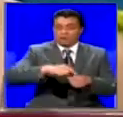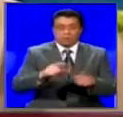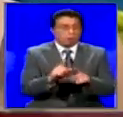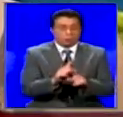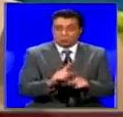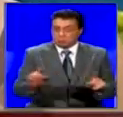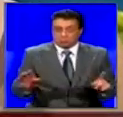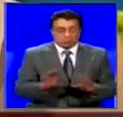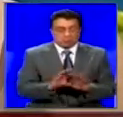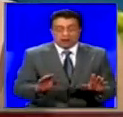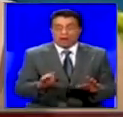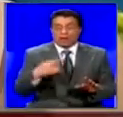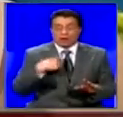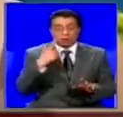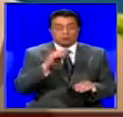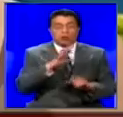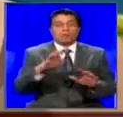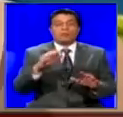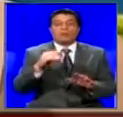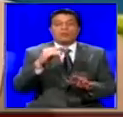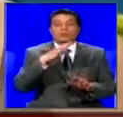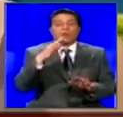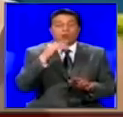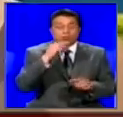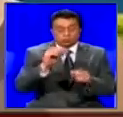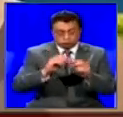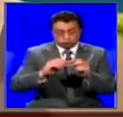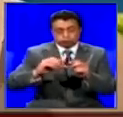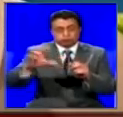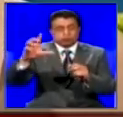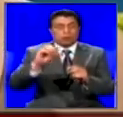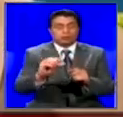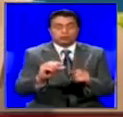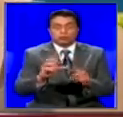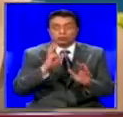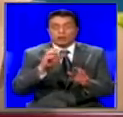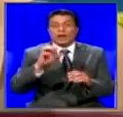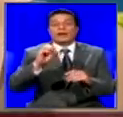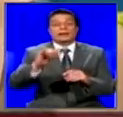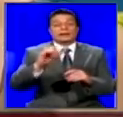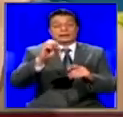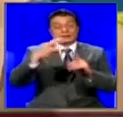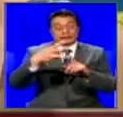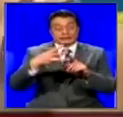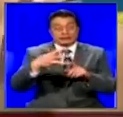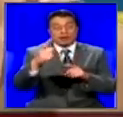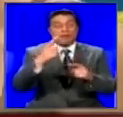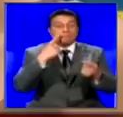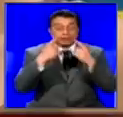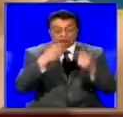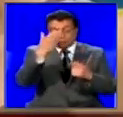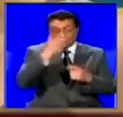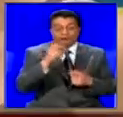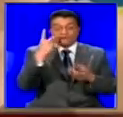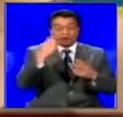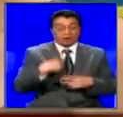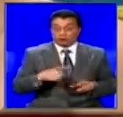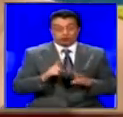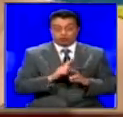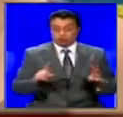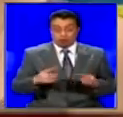está muy, muy incipiente y la tercera causal, que era el peligro de mi vida, tampoco ocurría.